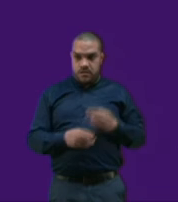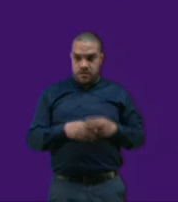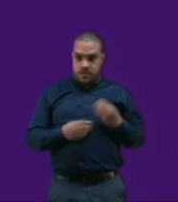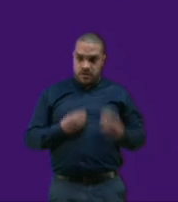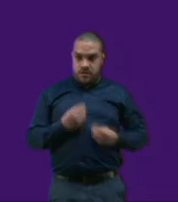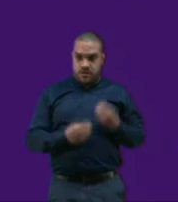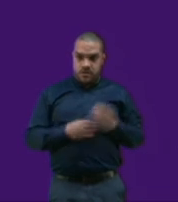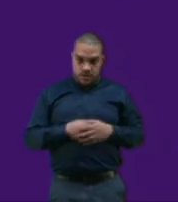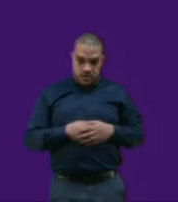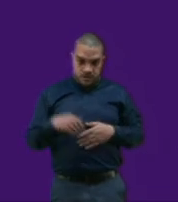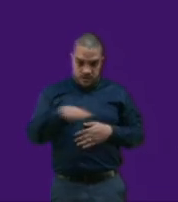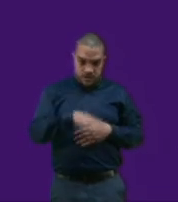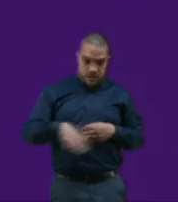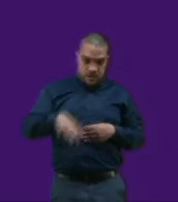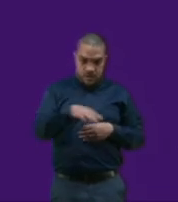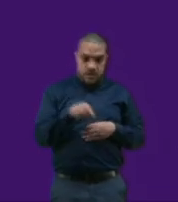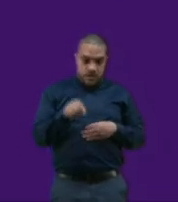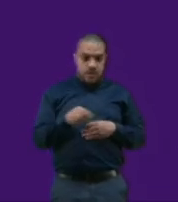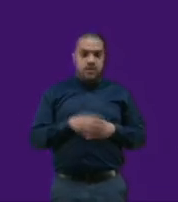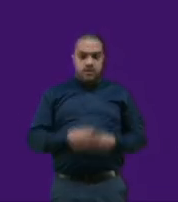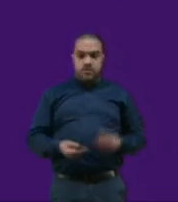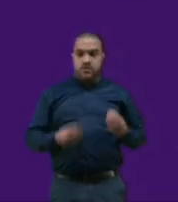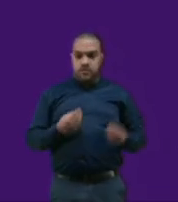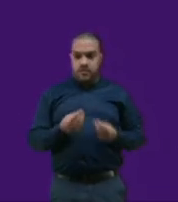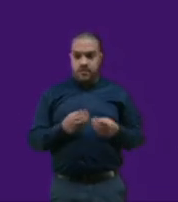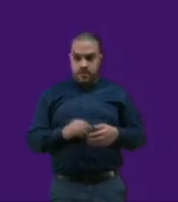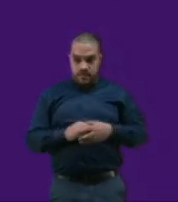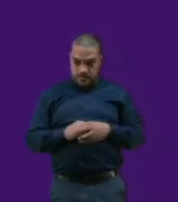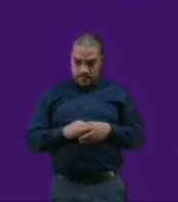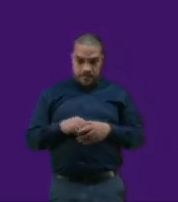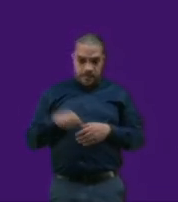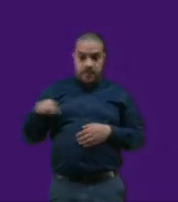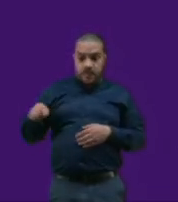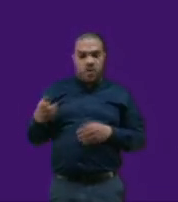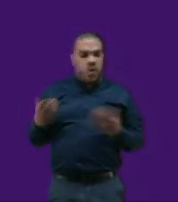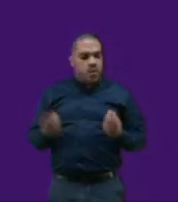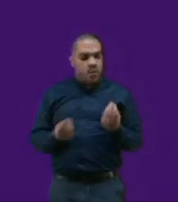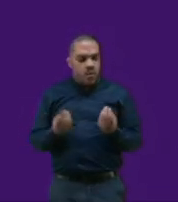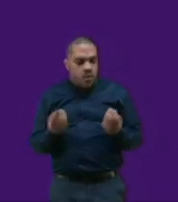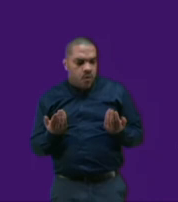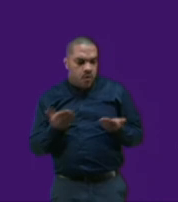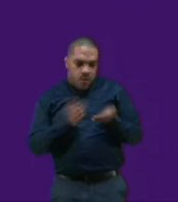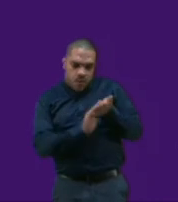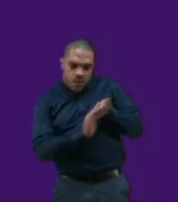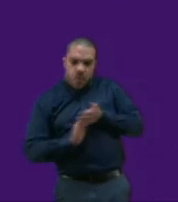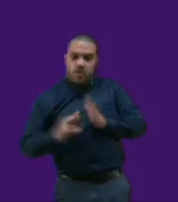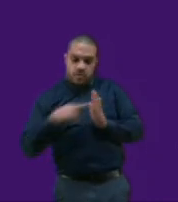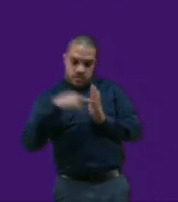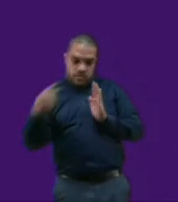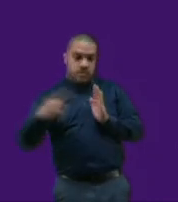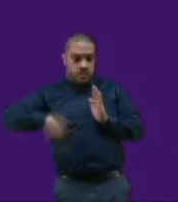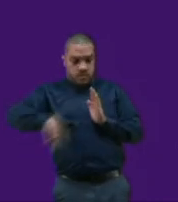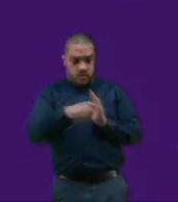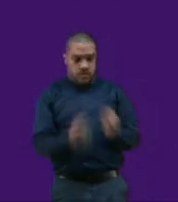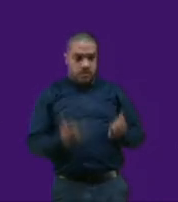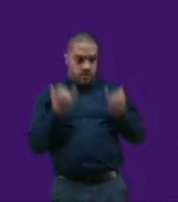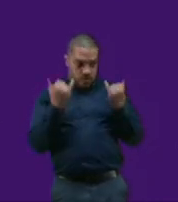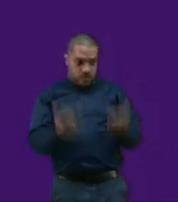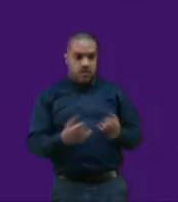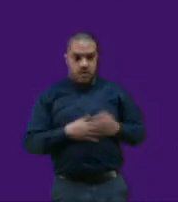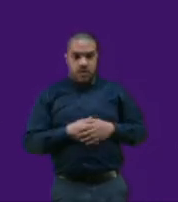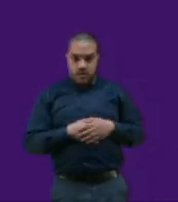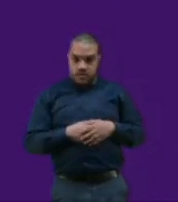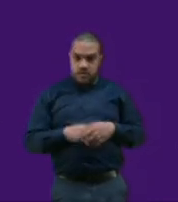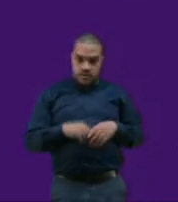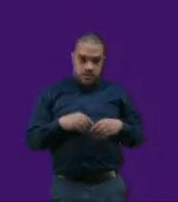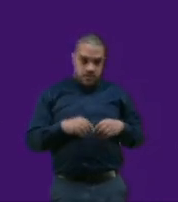unicornio latinoamericano. Entonces, la pregunta es, ¿cómo una tecnología que ha venido, fuimos los pioneros